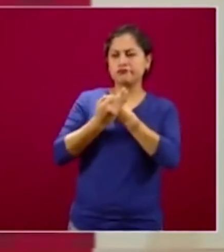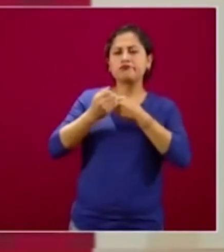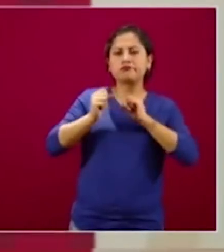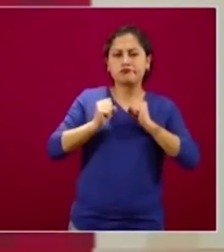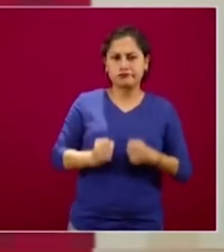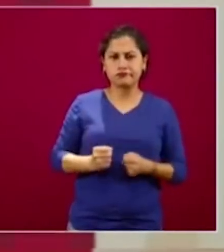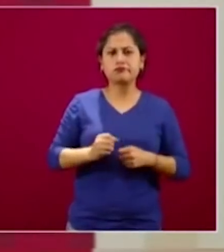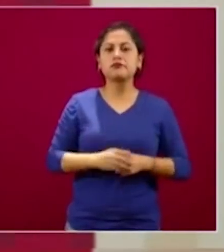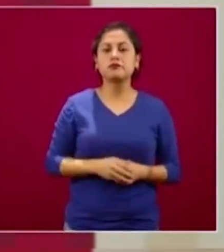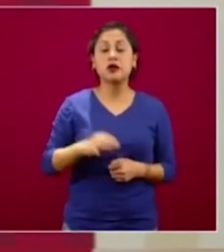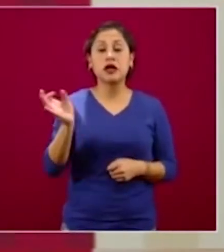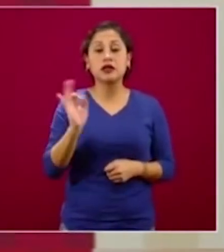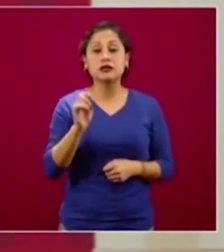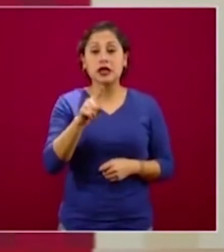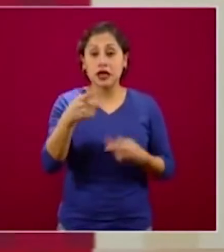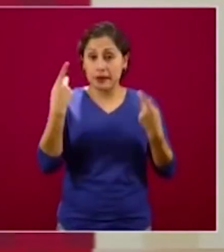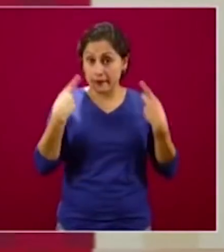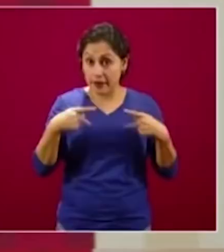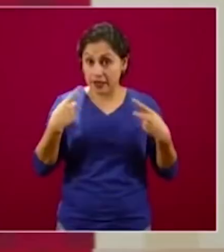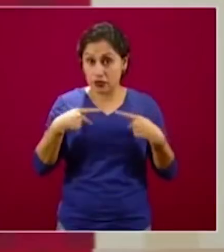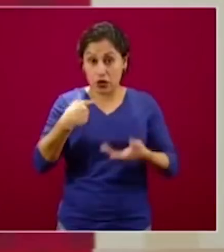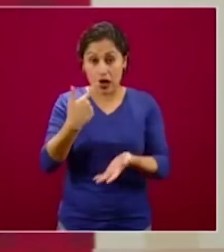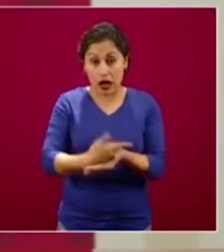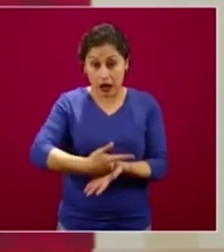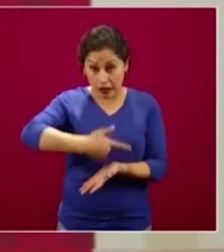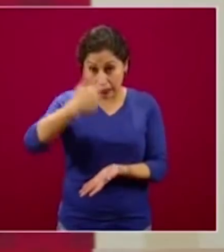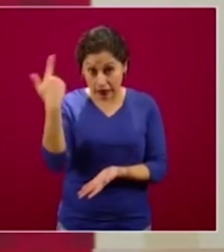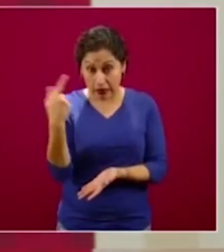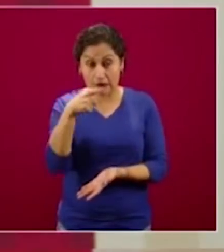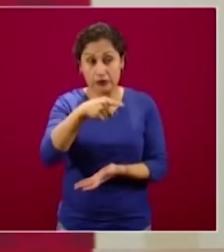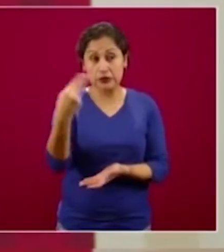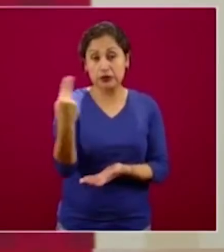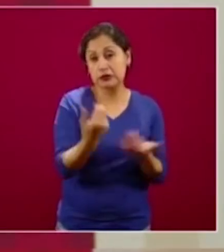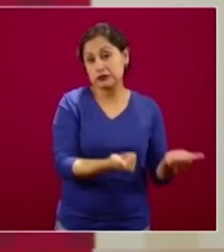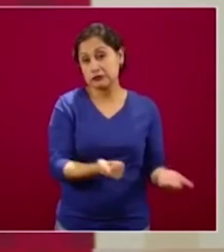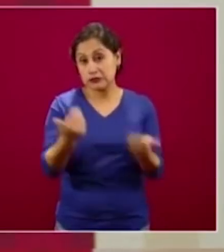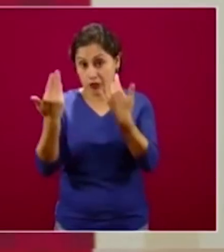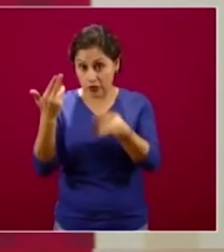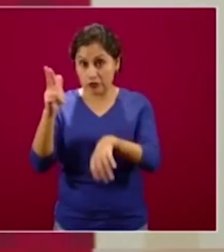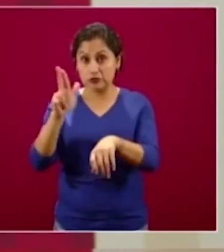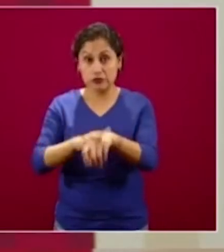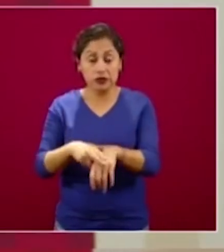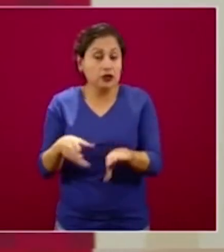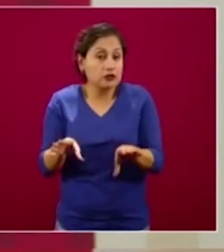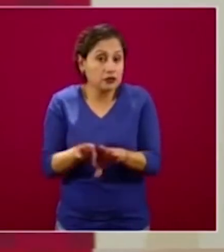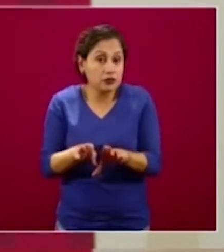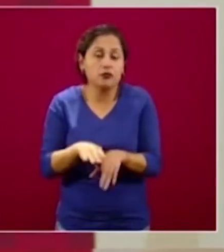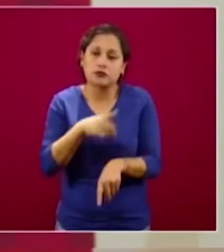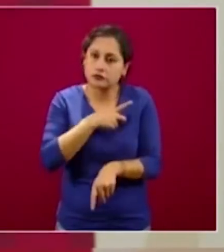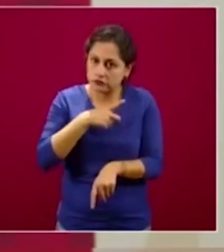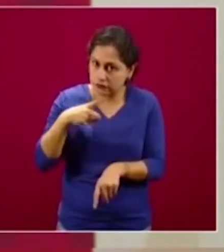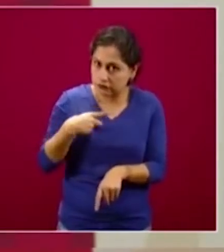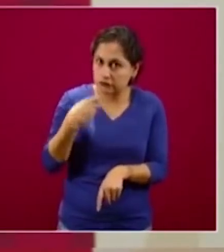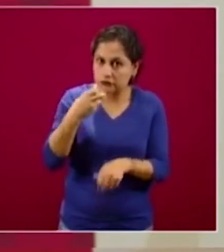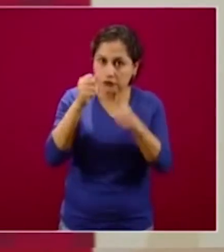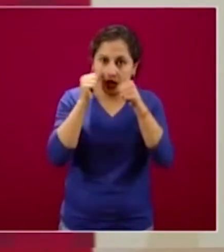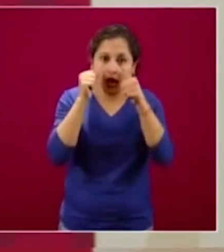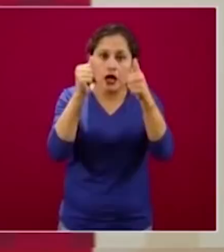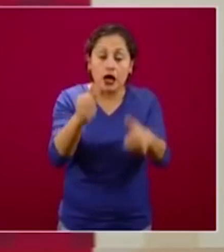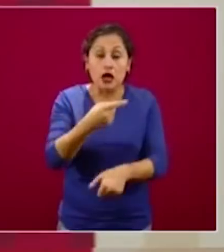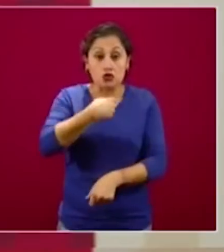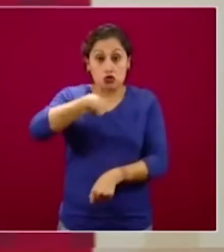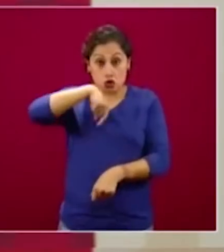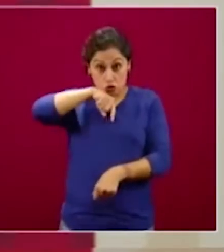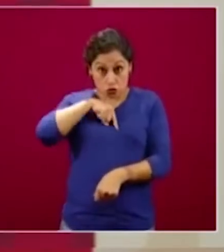se encontraba críticamente enferma y requiere asistencia, definitivamente lo que corresponde es asistirle. No tenemos que asistirle de